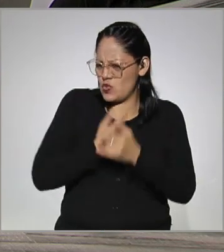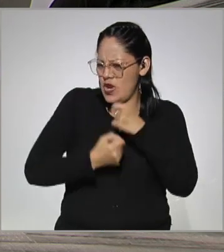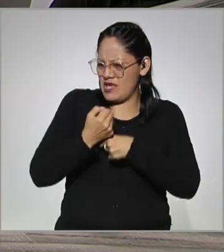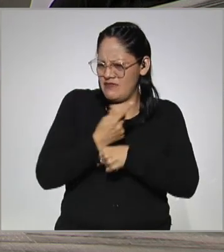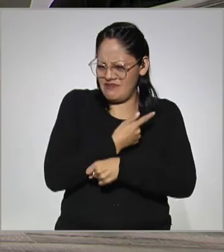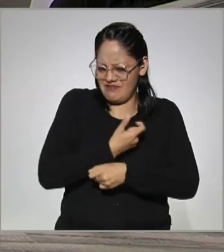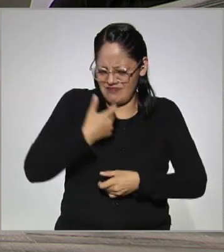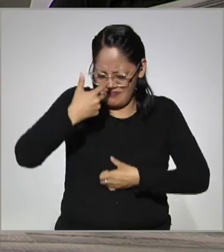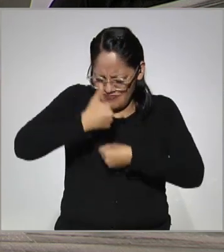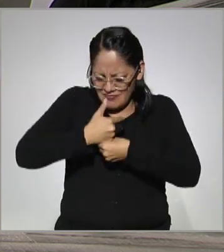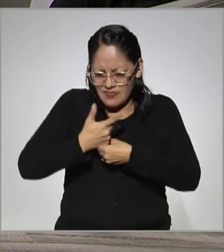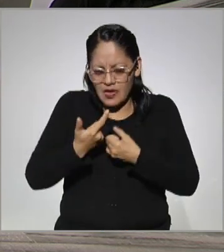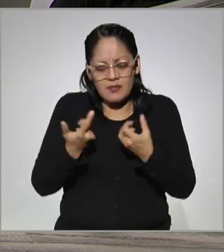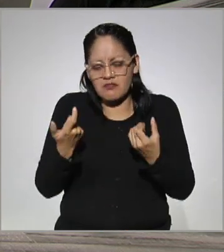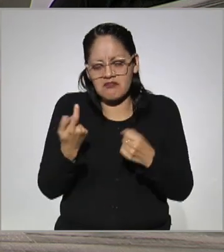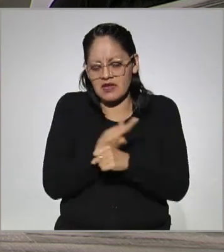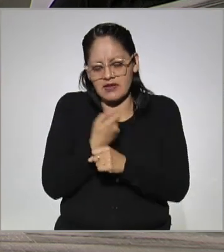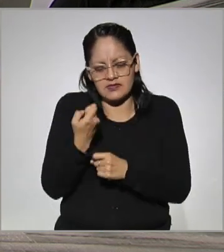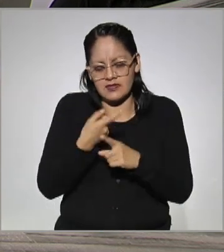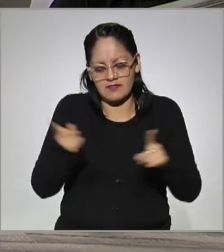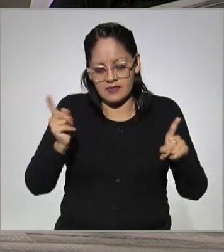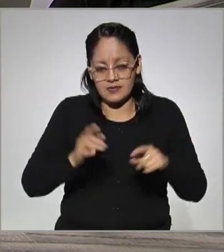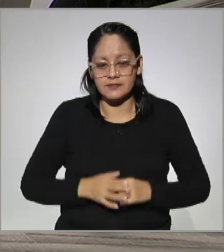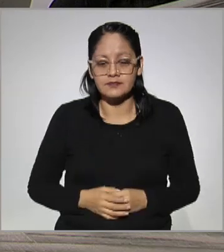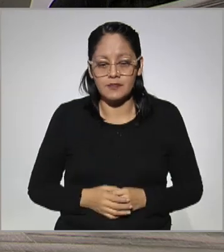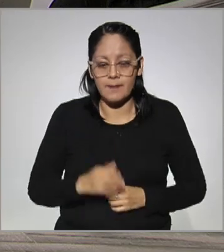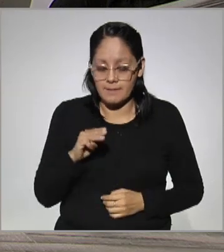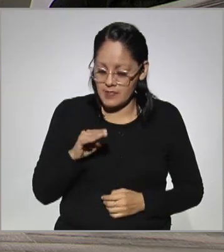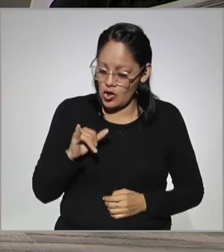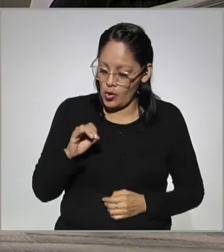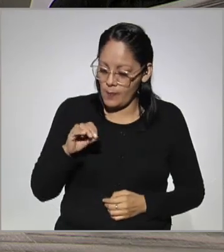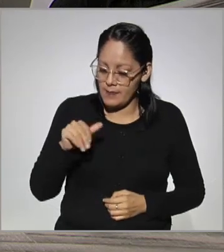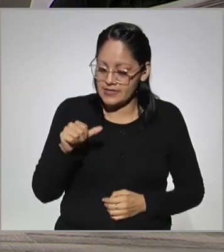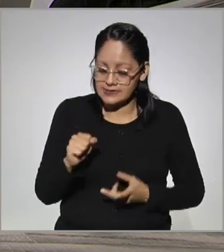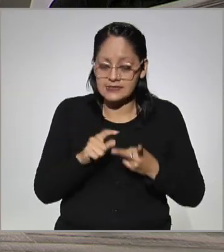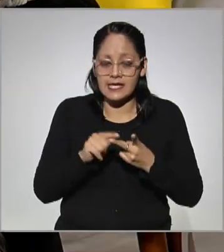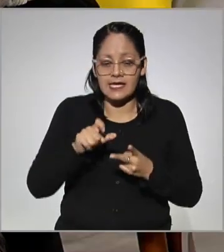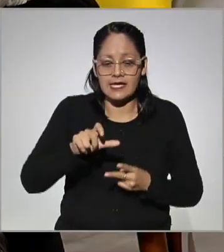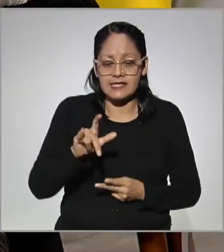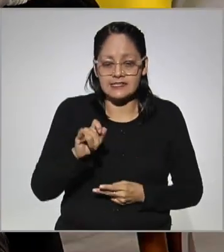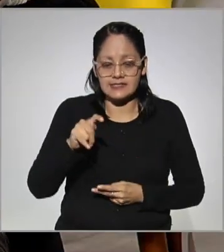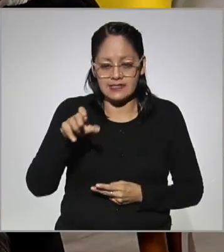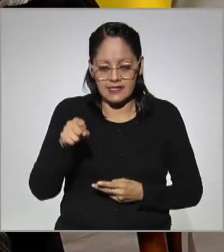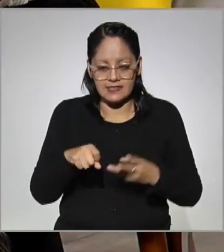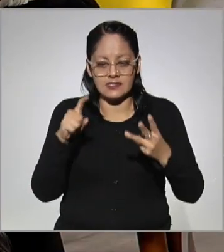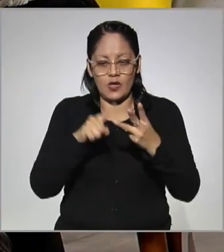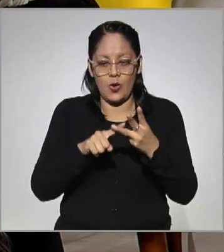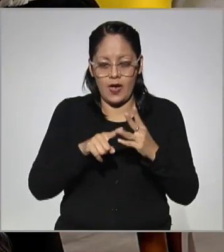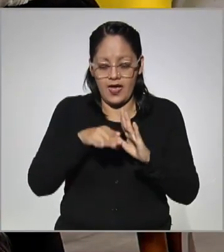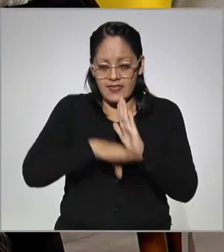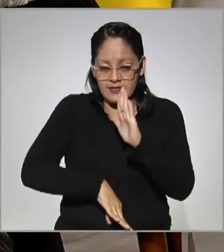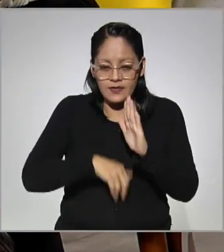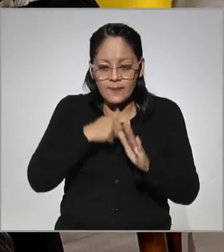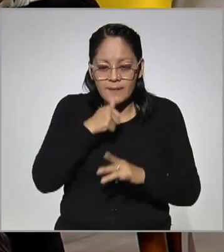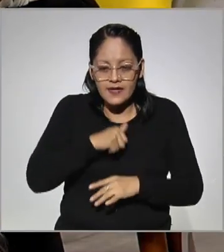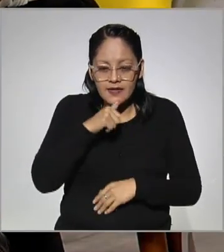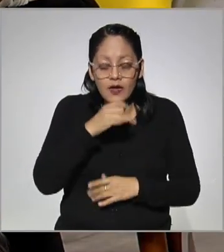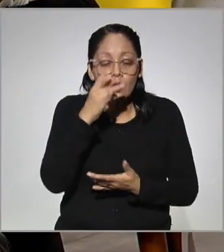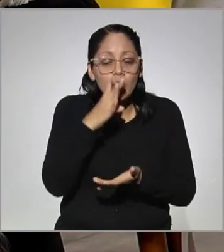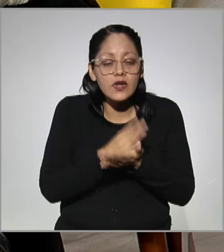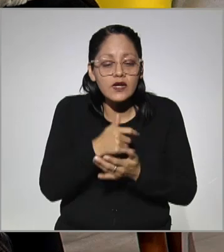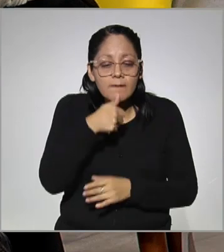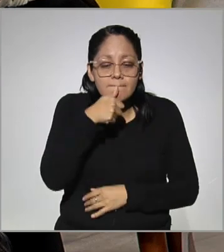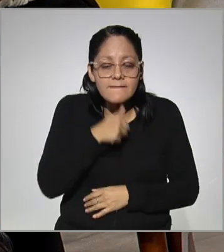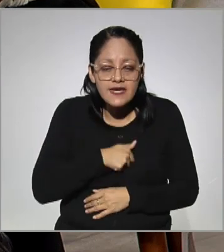pasado? Eso no tiene nada que ver. Ni para miomas, ni para quistes, ni para nada que tenga que ver con la vagina y el cuello. Nada más nos sirve para vagina y